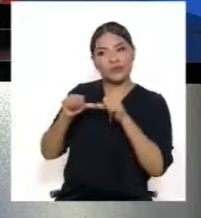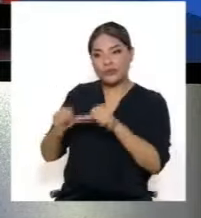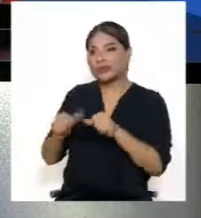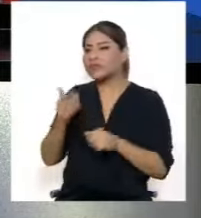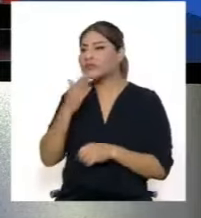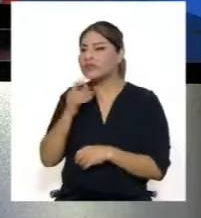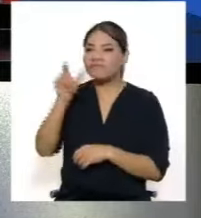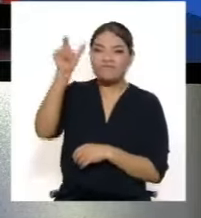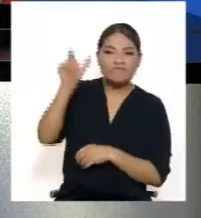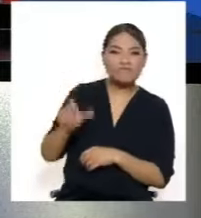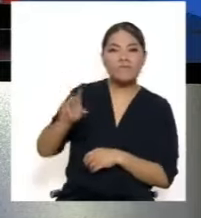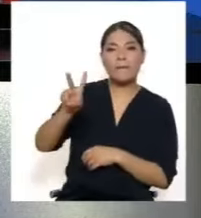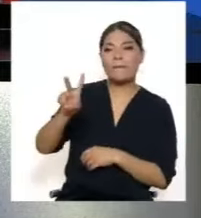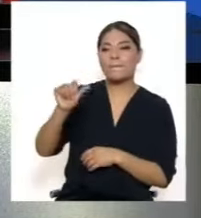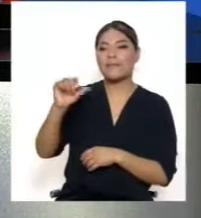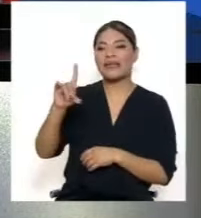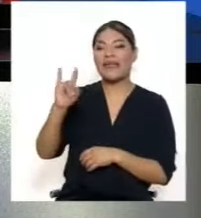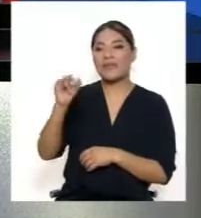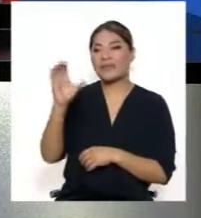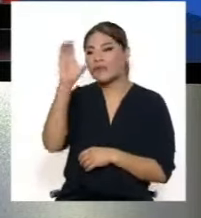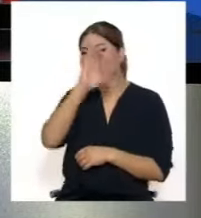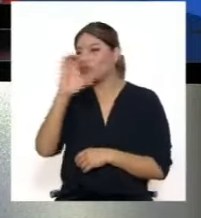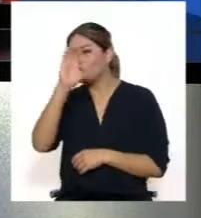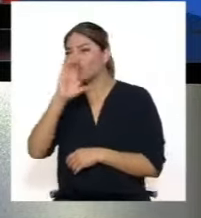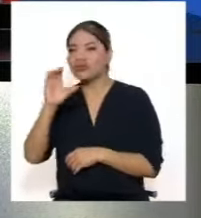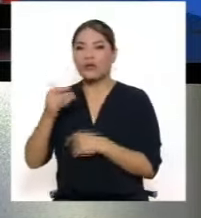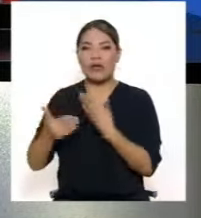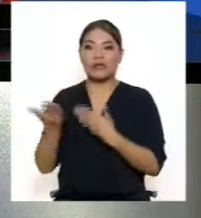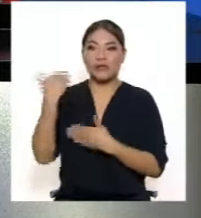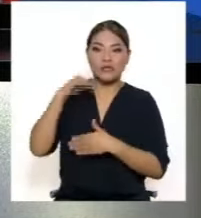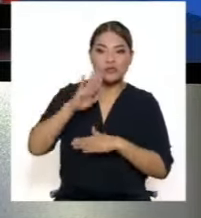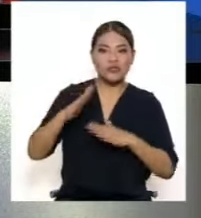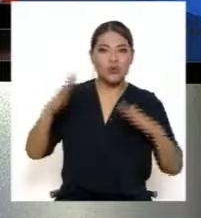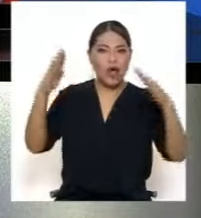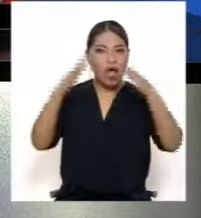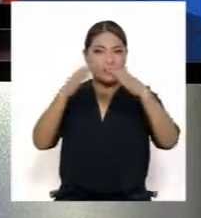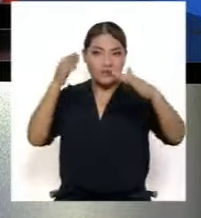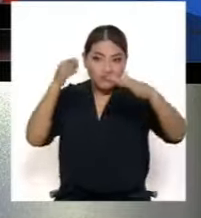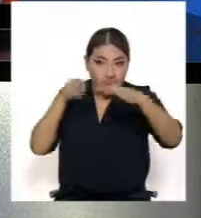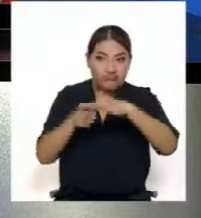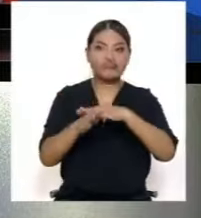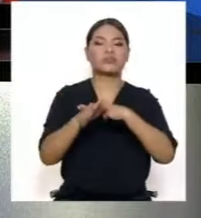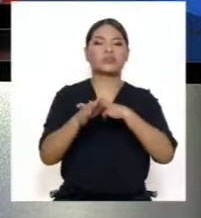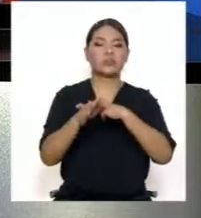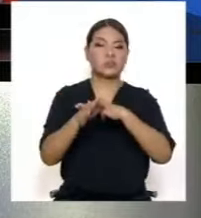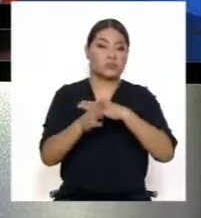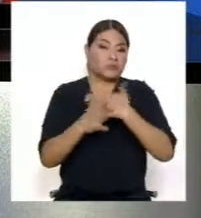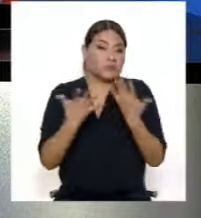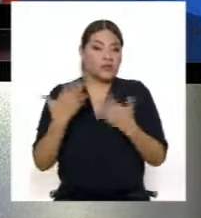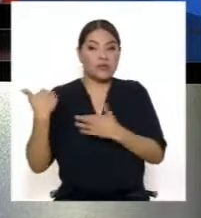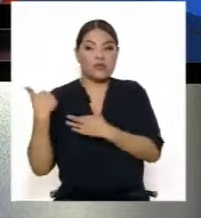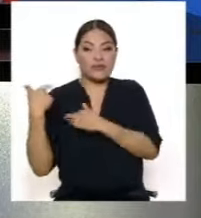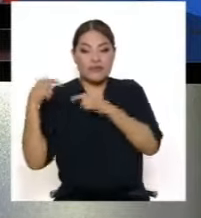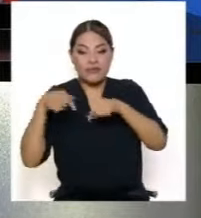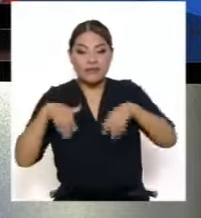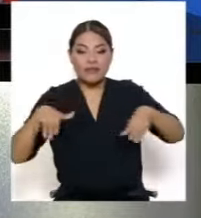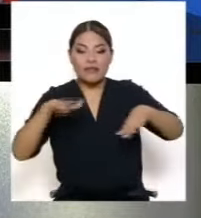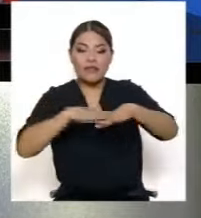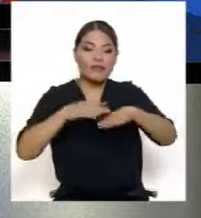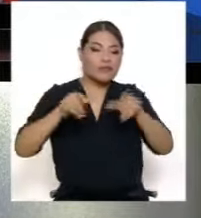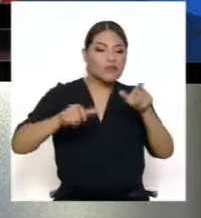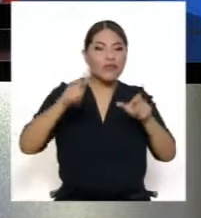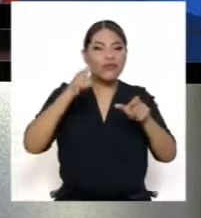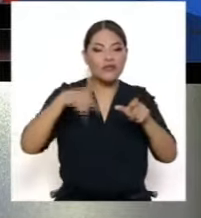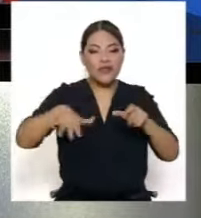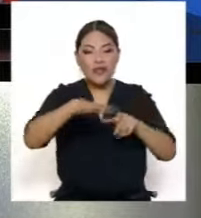pasos del prófugo Vladimir cerrón cuya reciente operación implicó una serie de allanamientos esta vez las diligencias Se realizaron en la